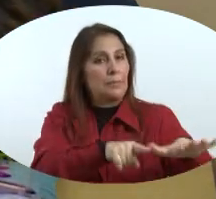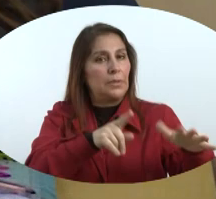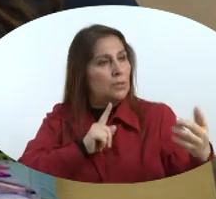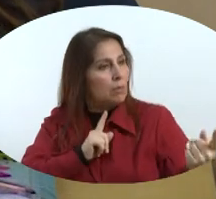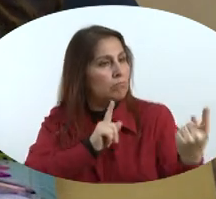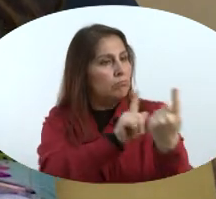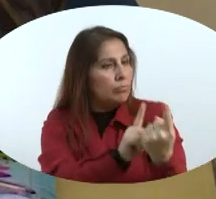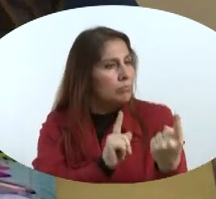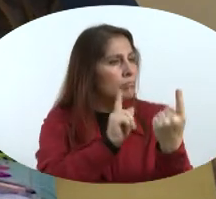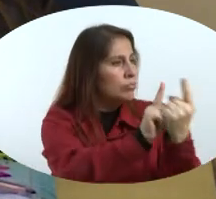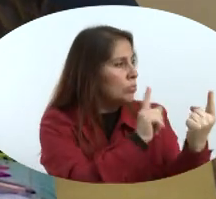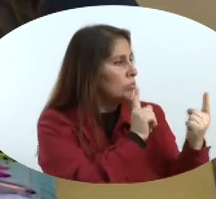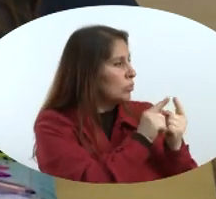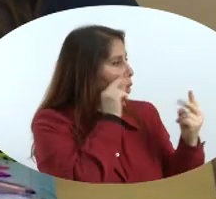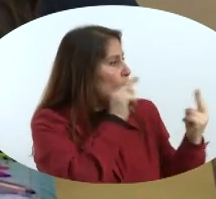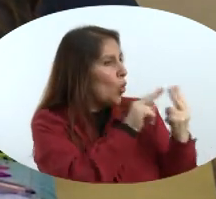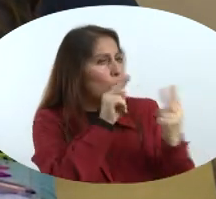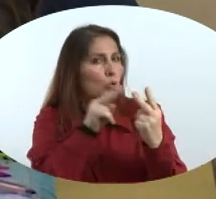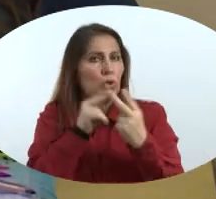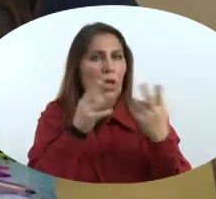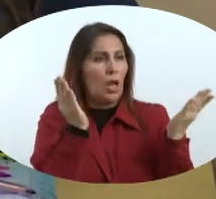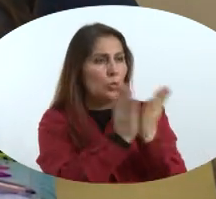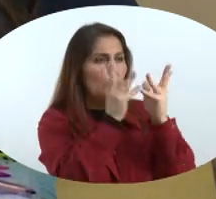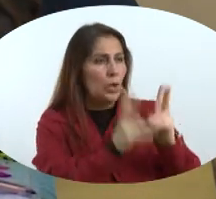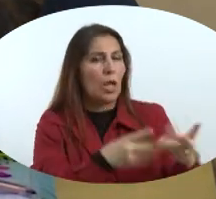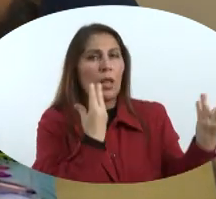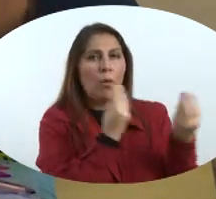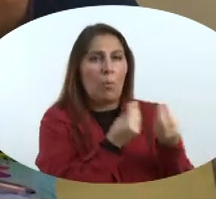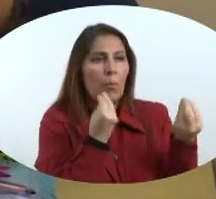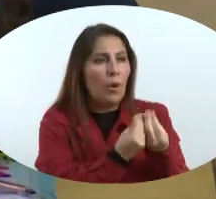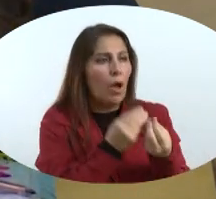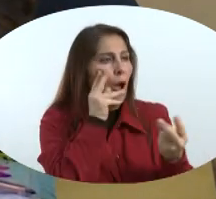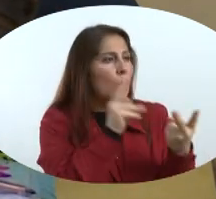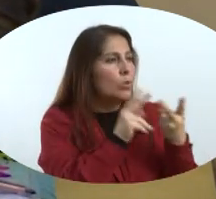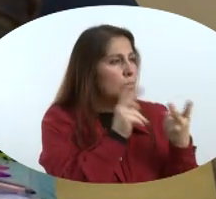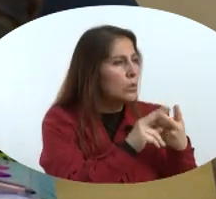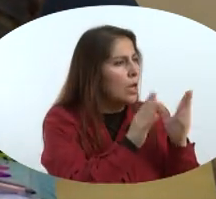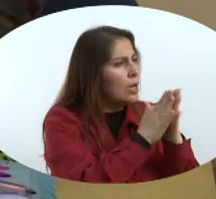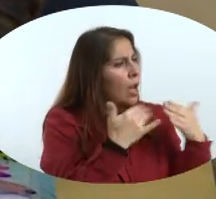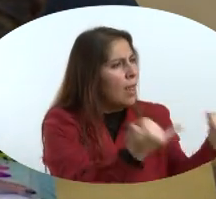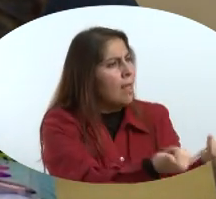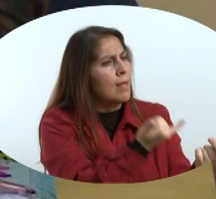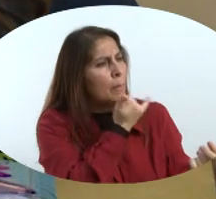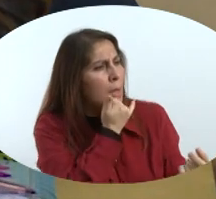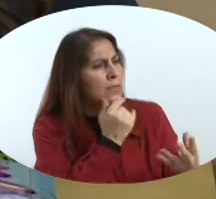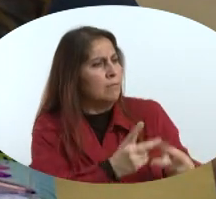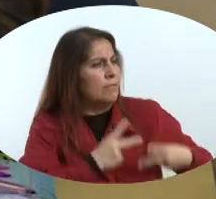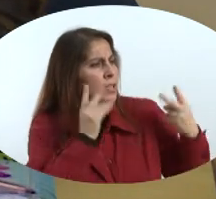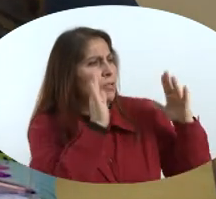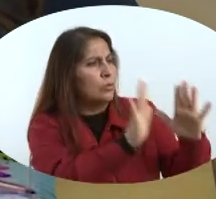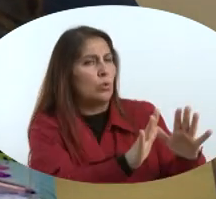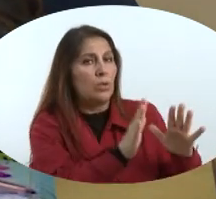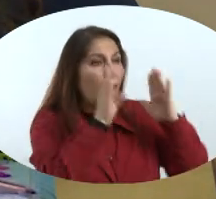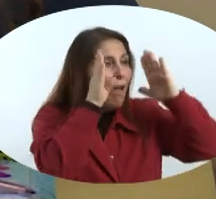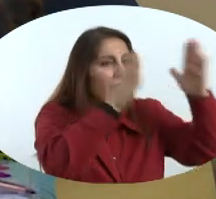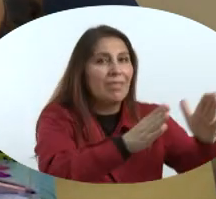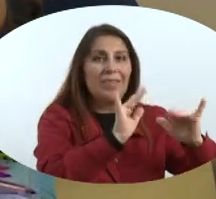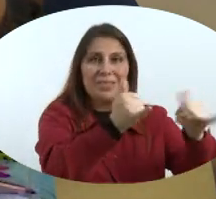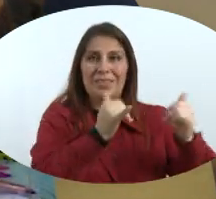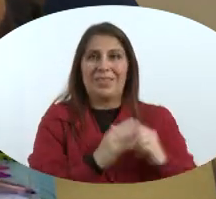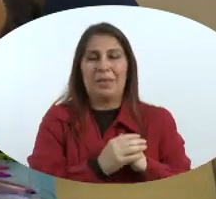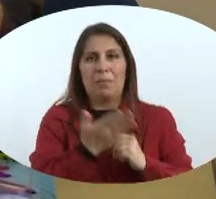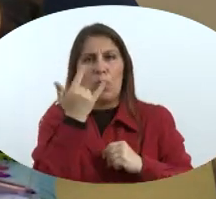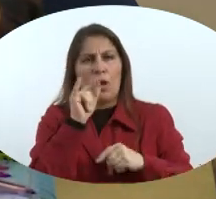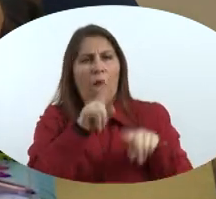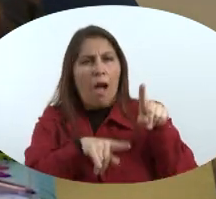compañeros a conocer a conocer cada una de sus realidades y cuáles son sus necesidades y atenderlas porque hay